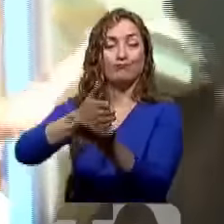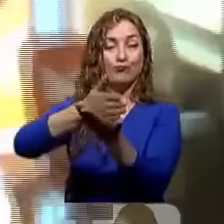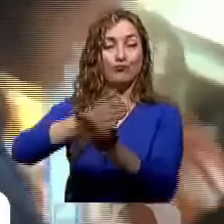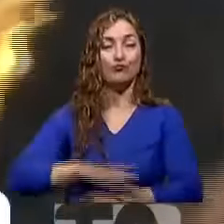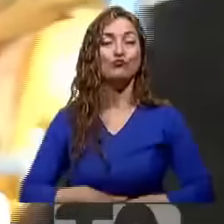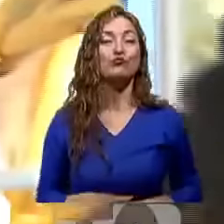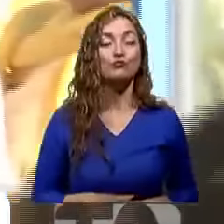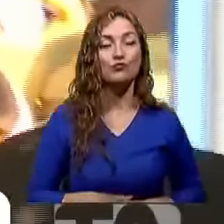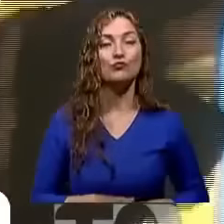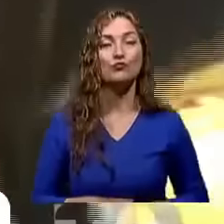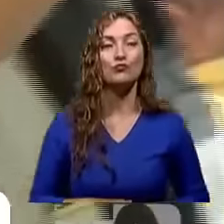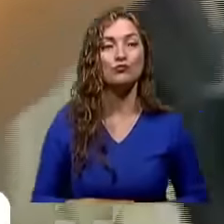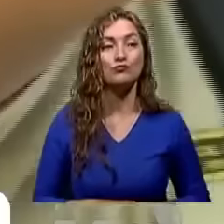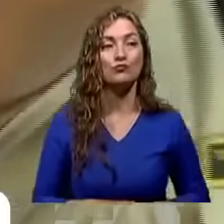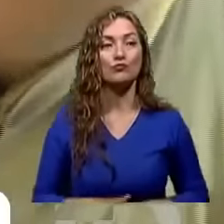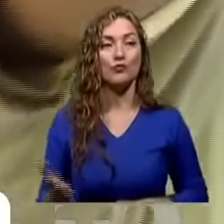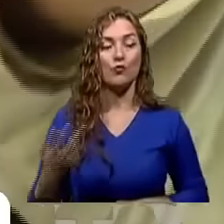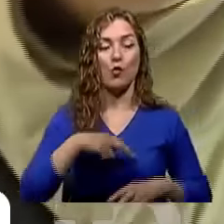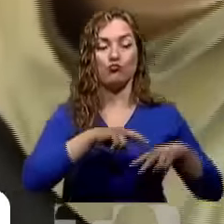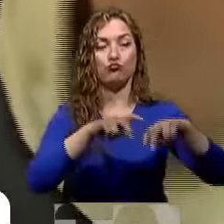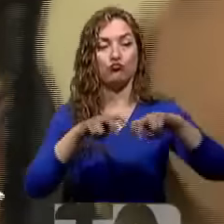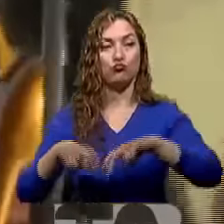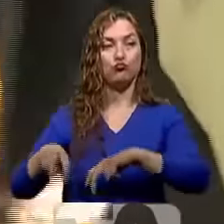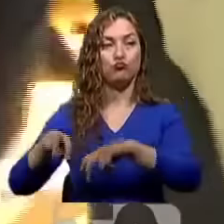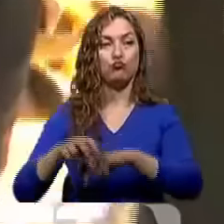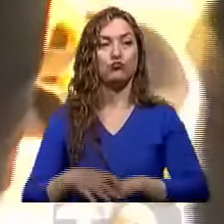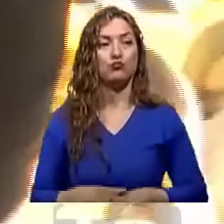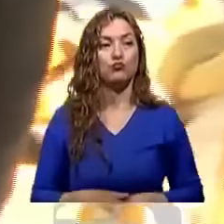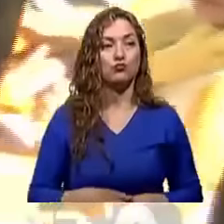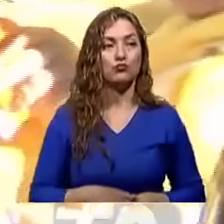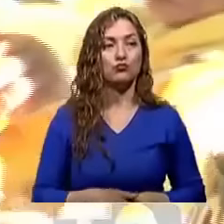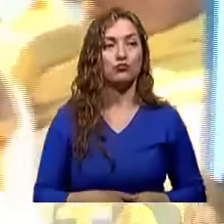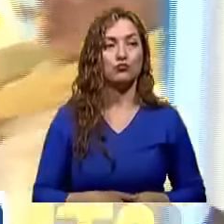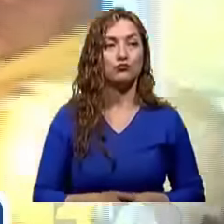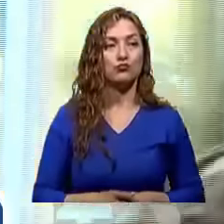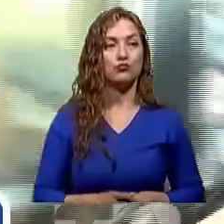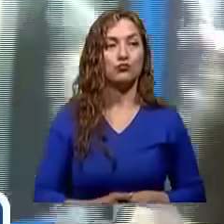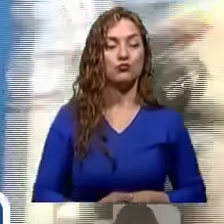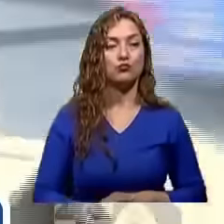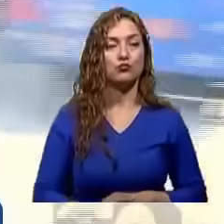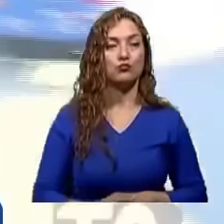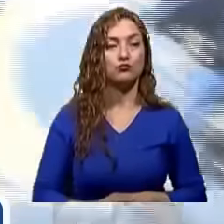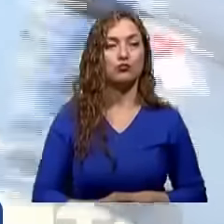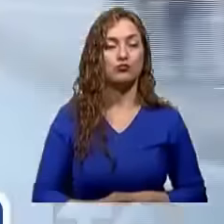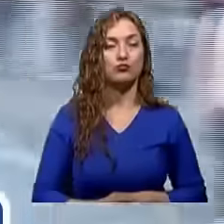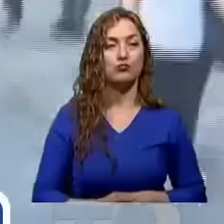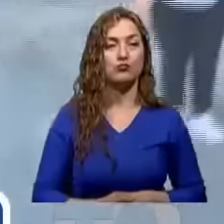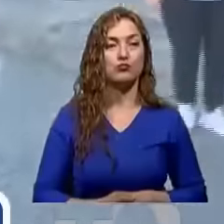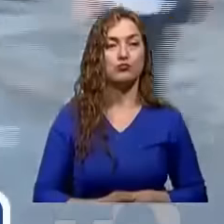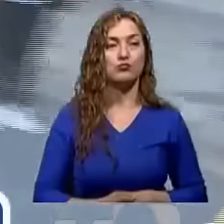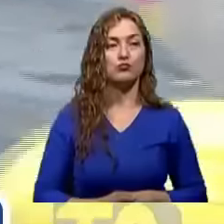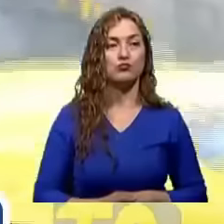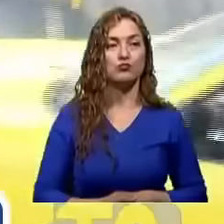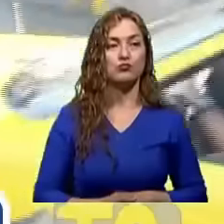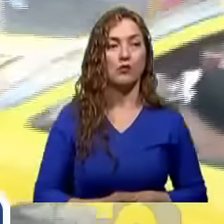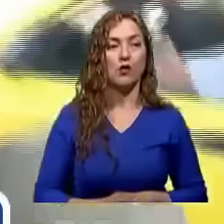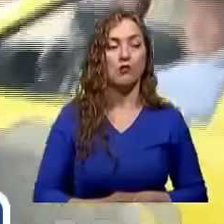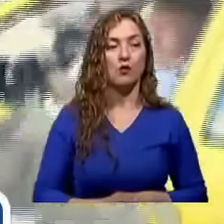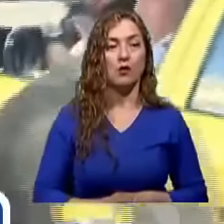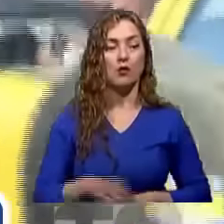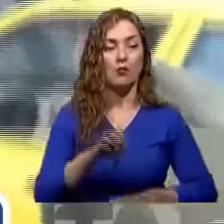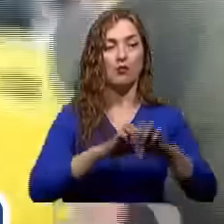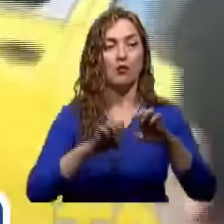bajarnos ya para que los agentes, los miembros de la policía puedan continuar también con este chequeo, nosotros seguir conversando con